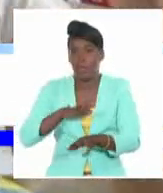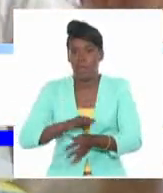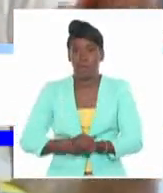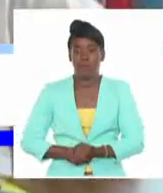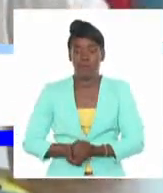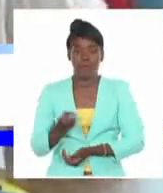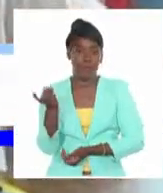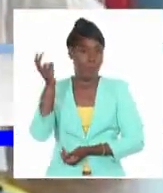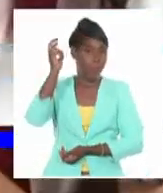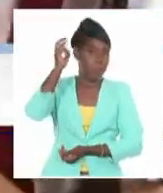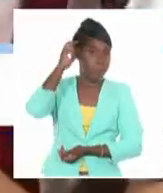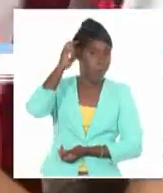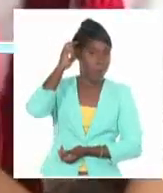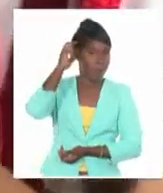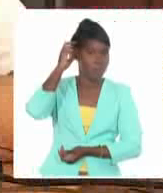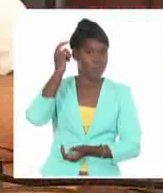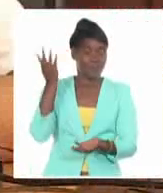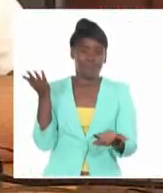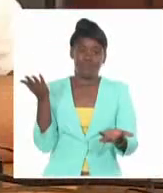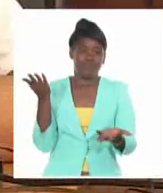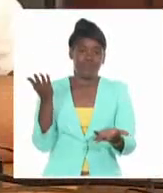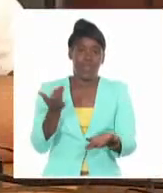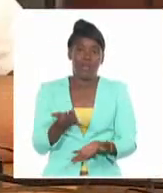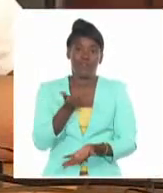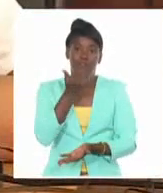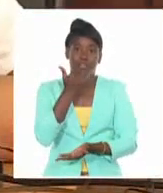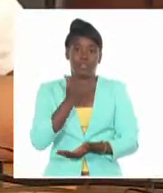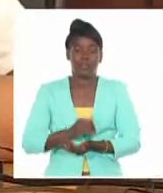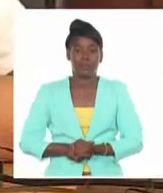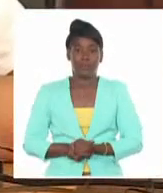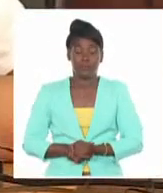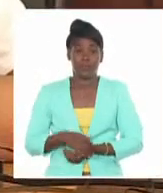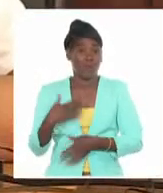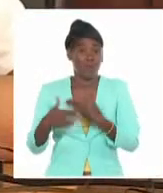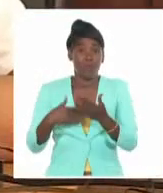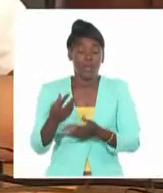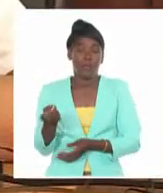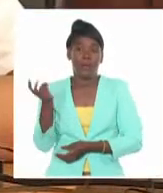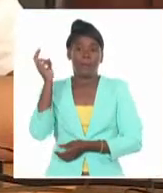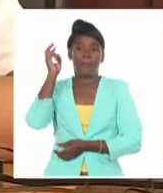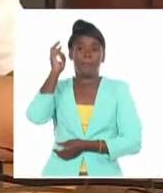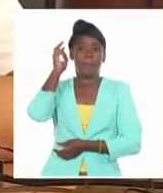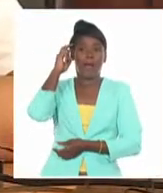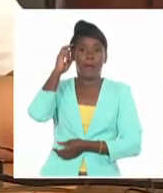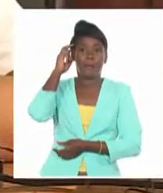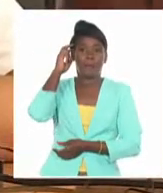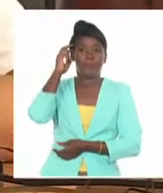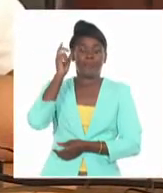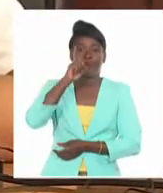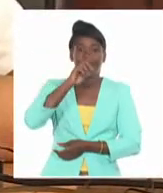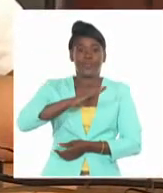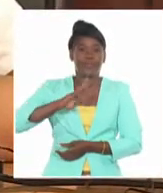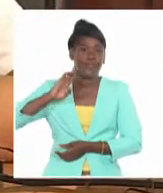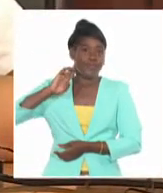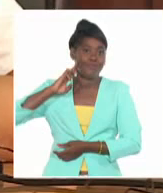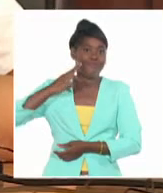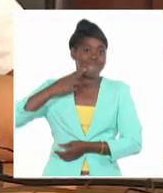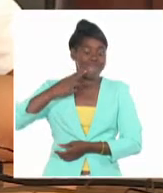Coclear. Nada más que con el tema del implante coclear, nosotros hemos tenido una afectación de